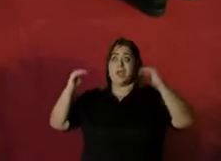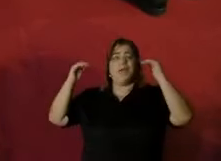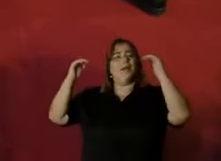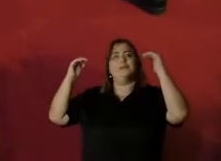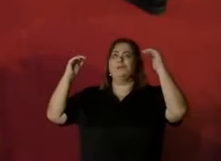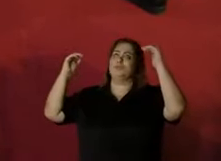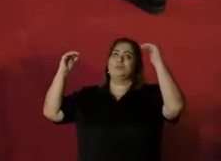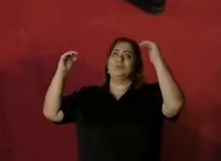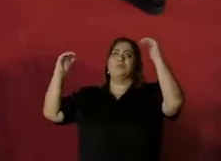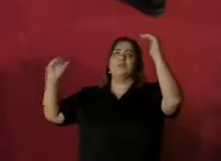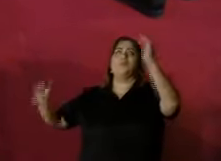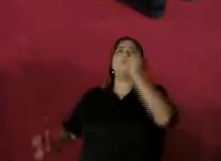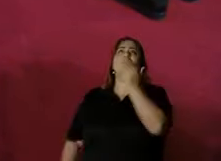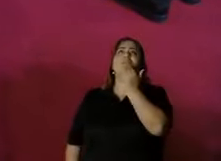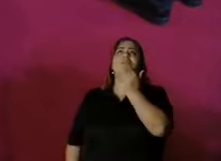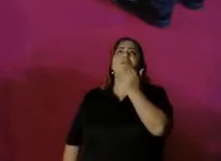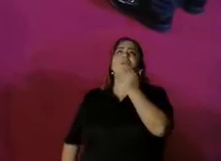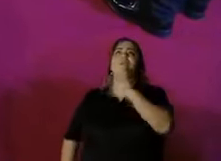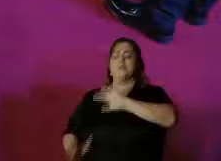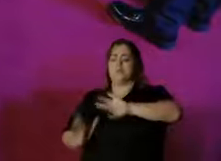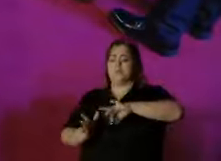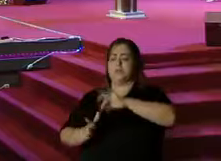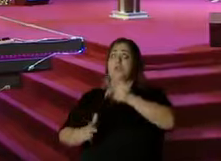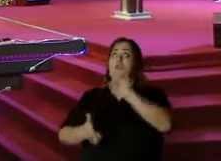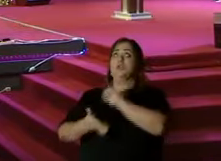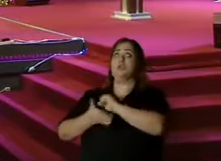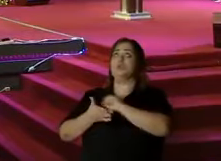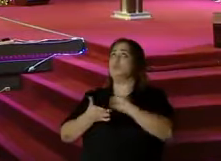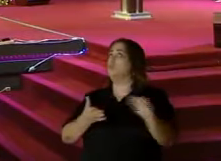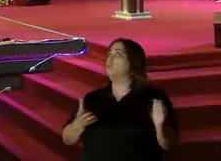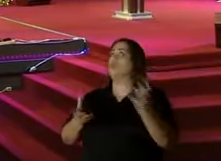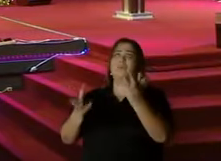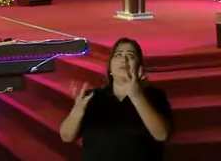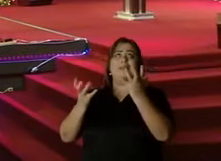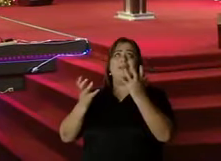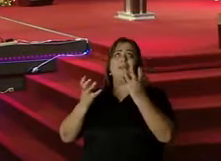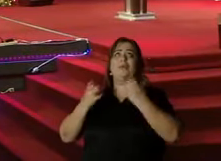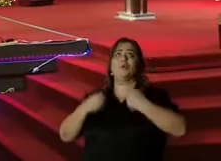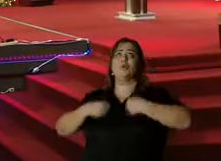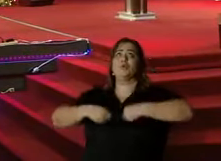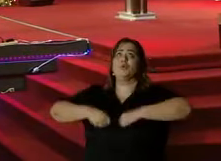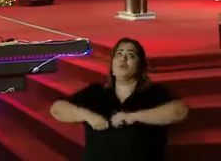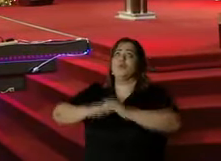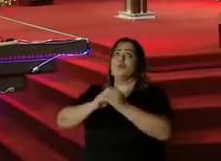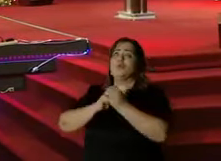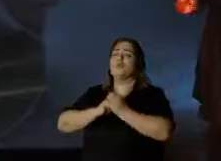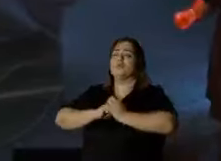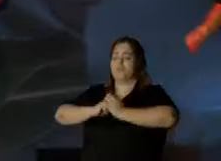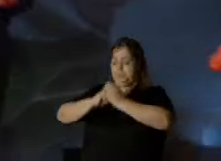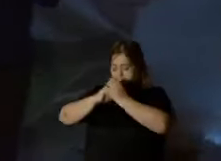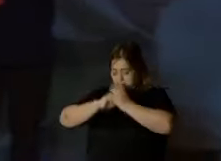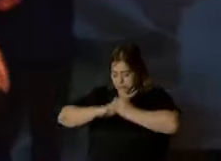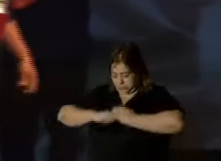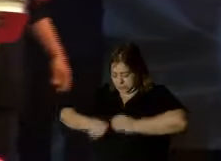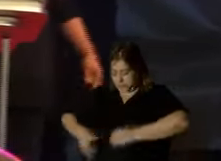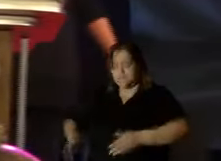Ahí está el poder de Dios. Activado los ministros. Activado. Activado.